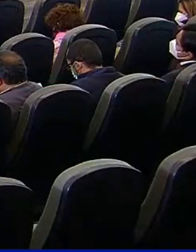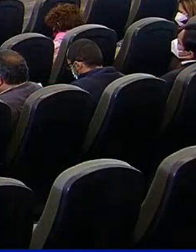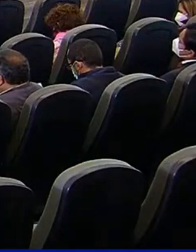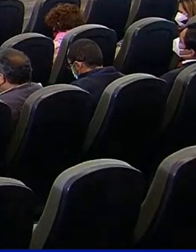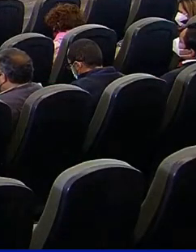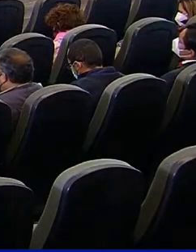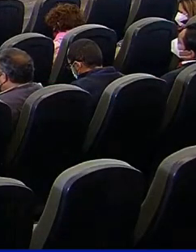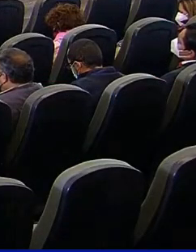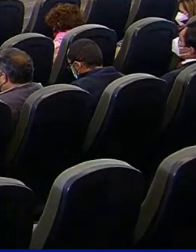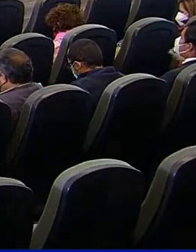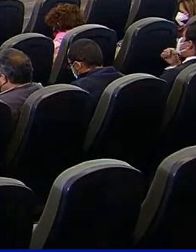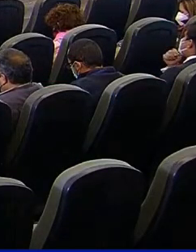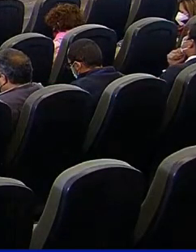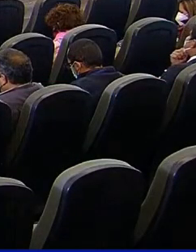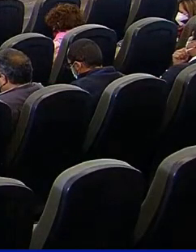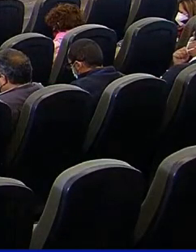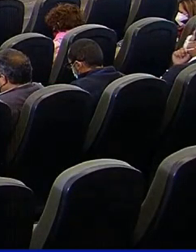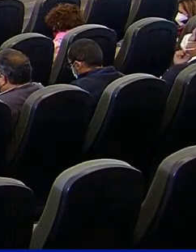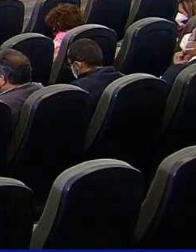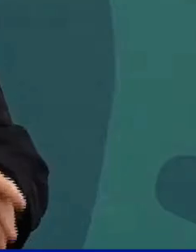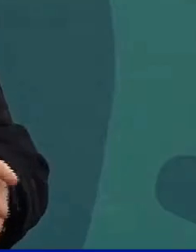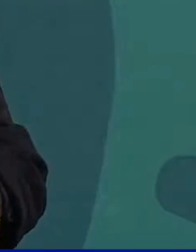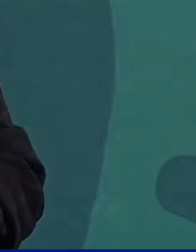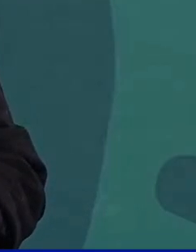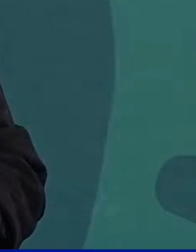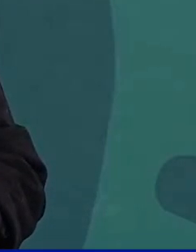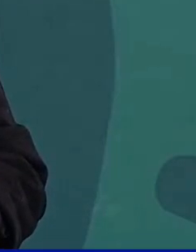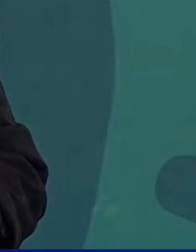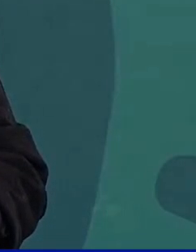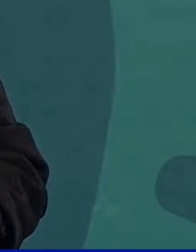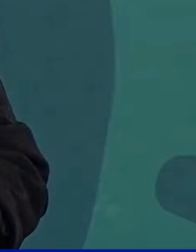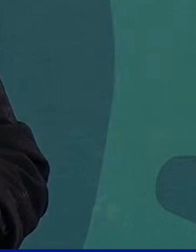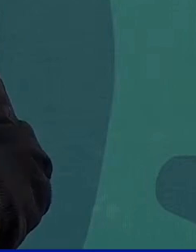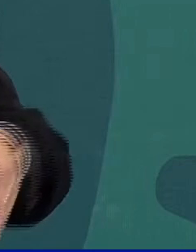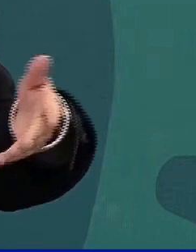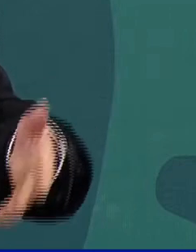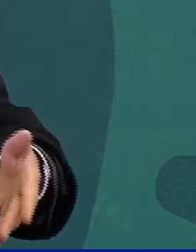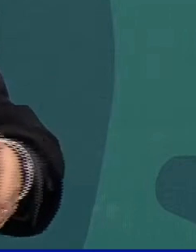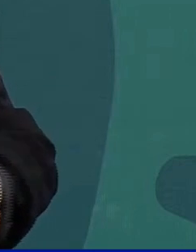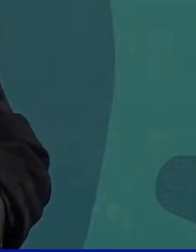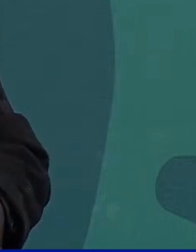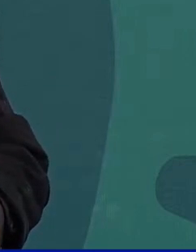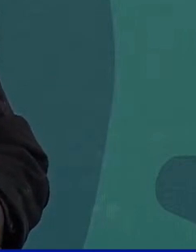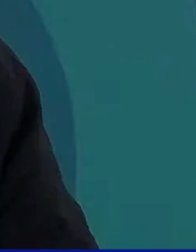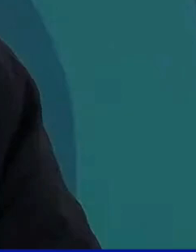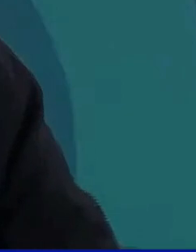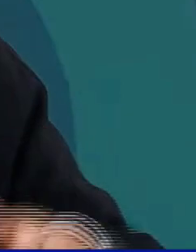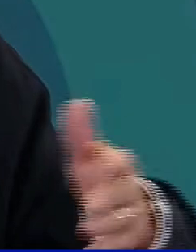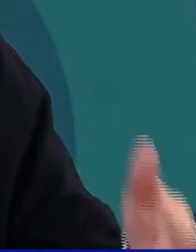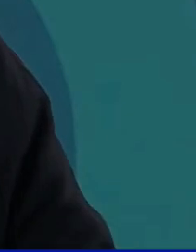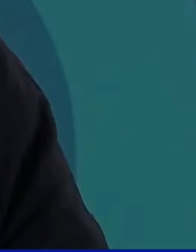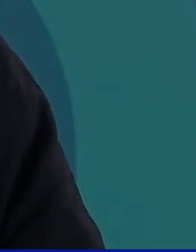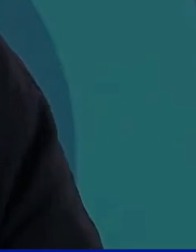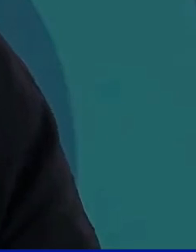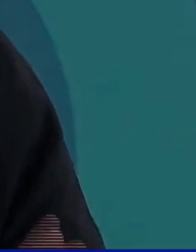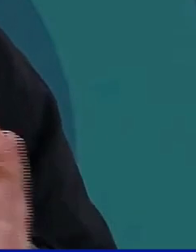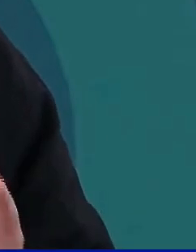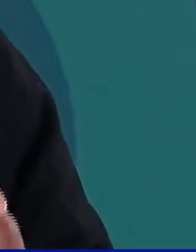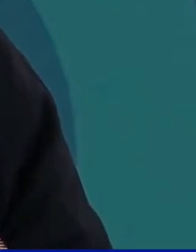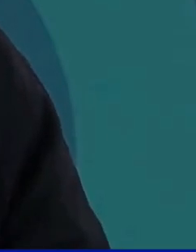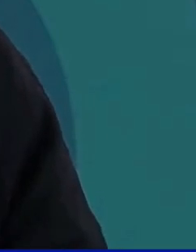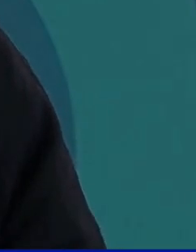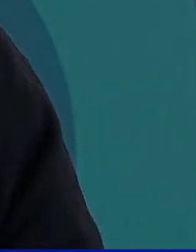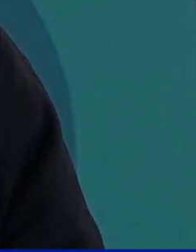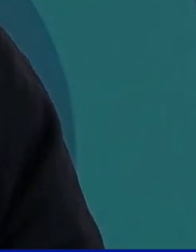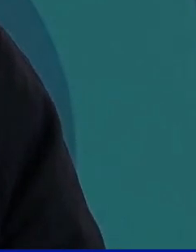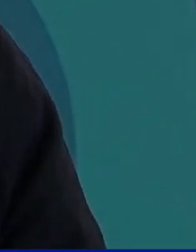revisando en las áreas de Secretaría de Hacienda esa solicitud de recursos que serían extraordinarios. Se atendió porque